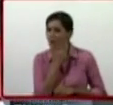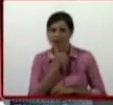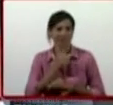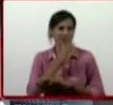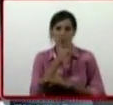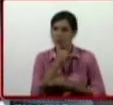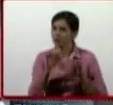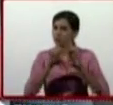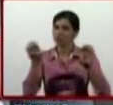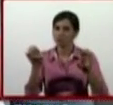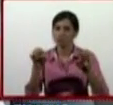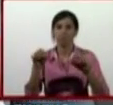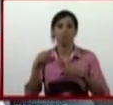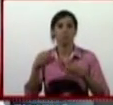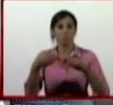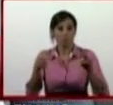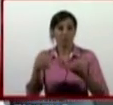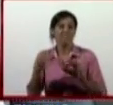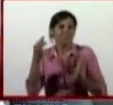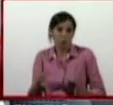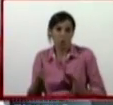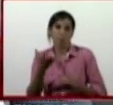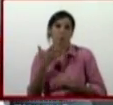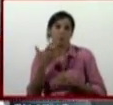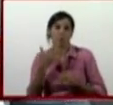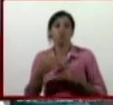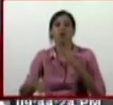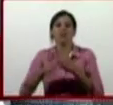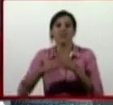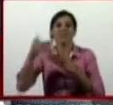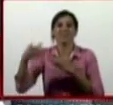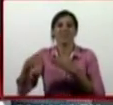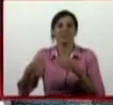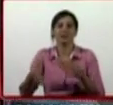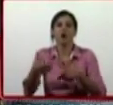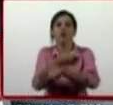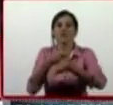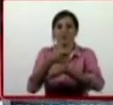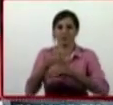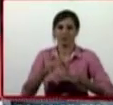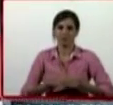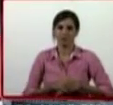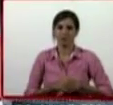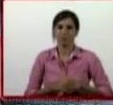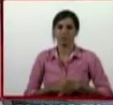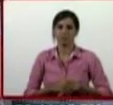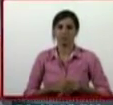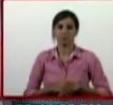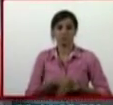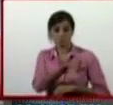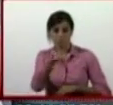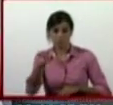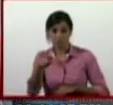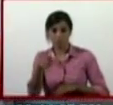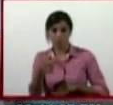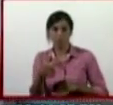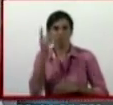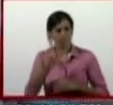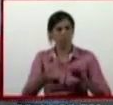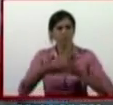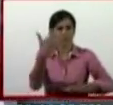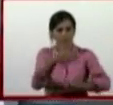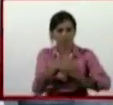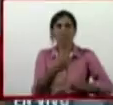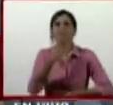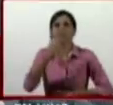existiera. Y ustedes, los estudiantes, los trabajadores, los profesores, que tiene en su corazón la patria, tiene que salir a la calle a decir